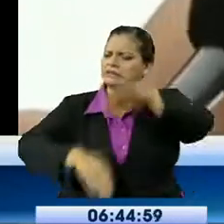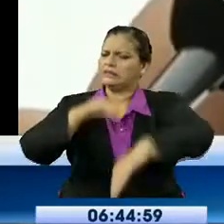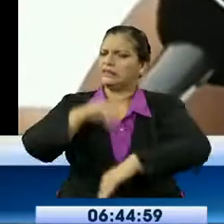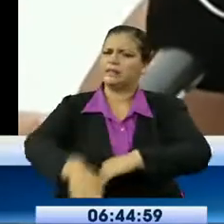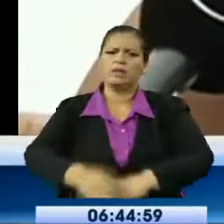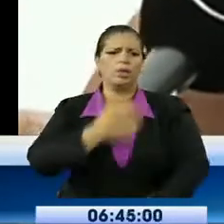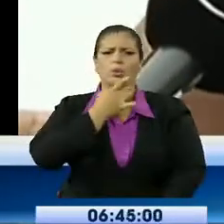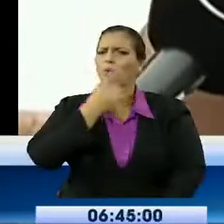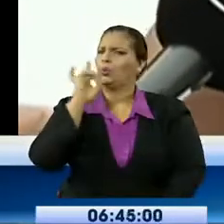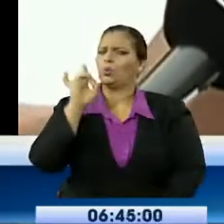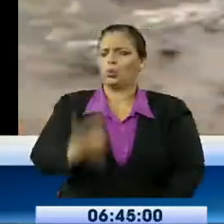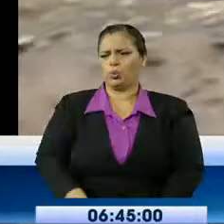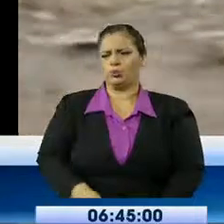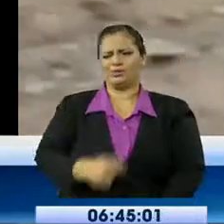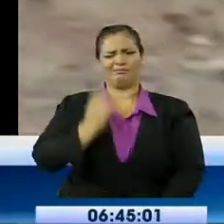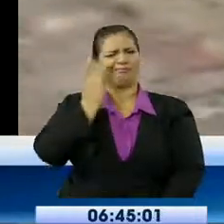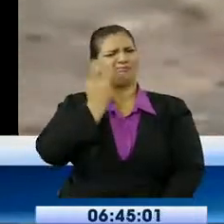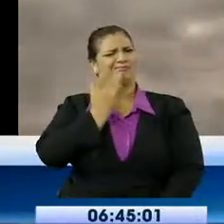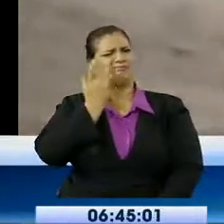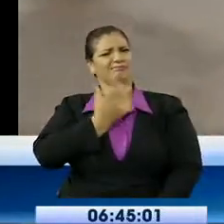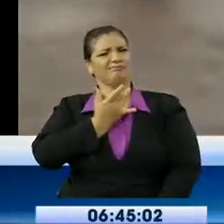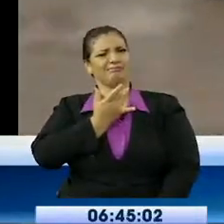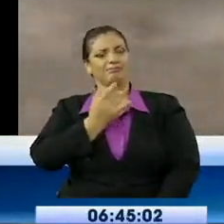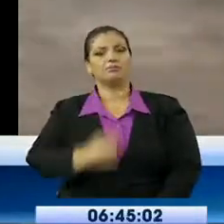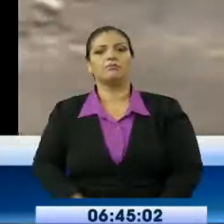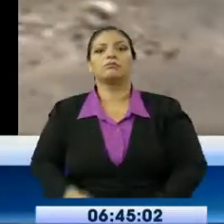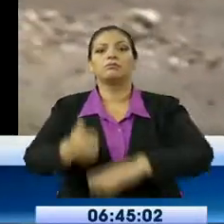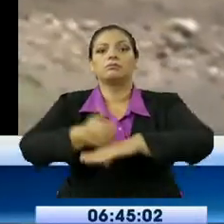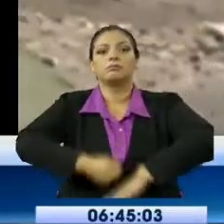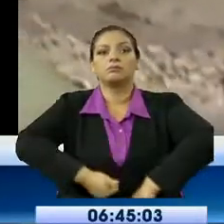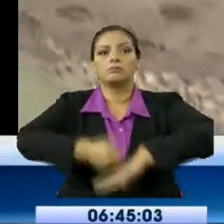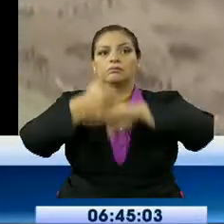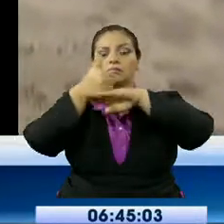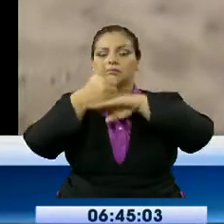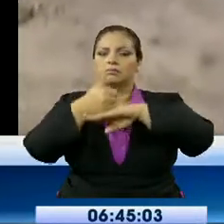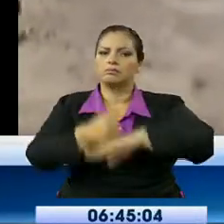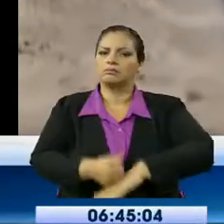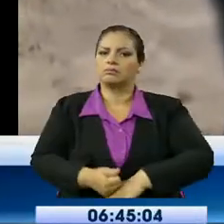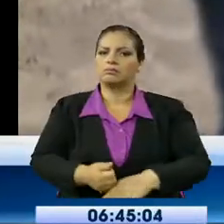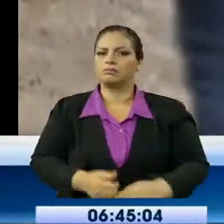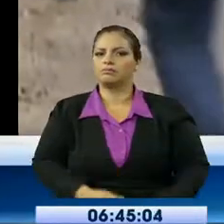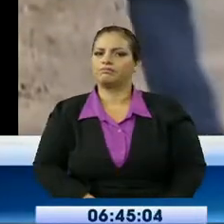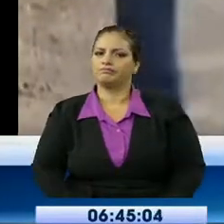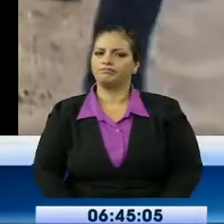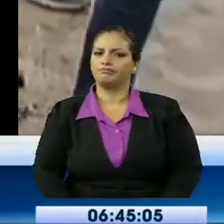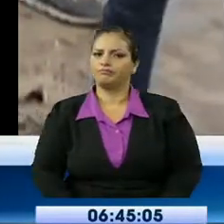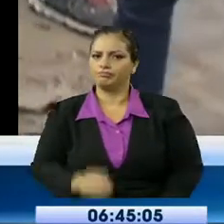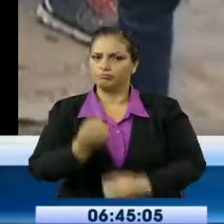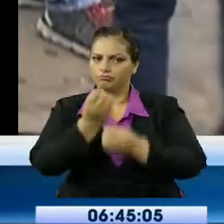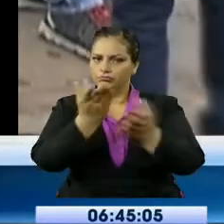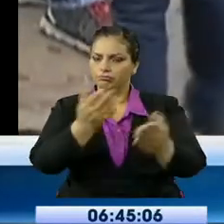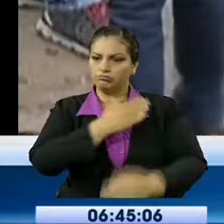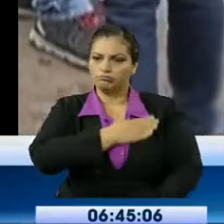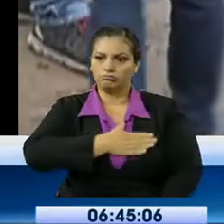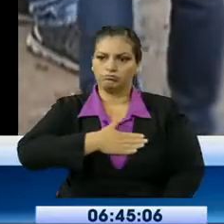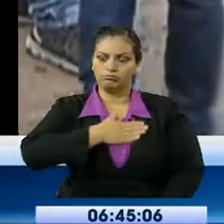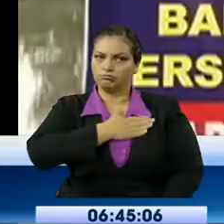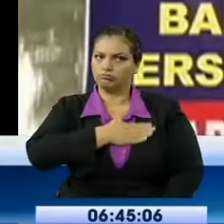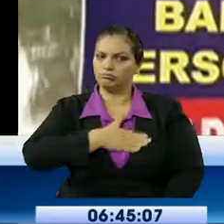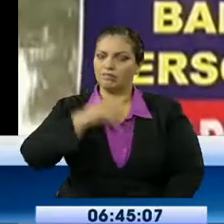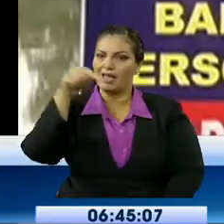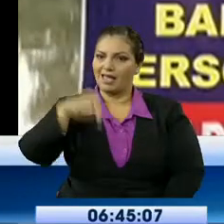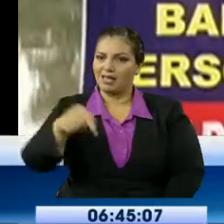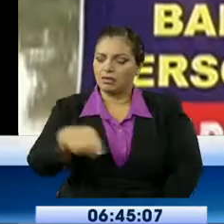sector. No lo hacía. En todo caso, las autoridades pidieron a la ciudadanía respetar los controles y no entrar a este sitio